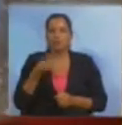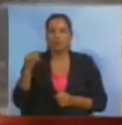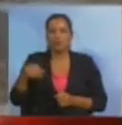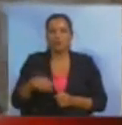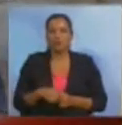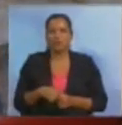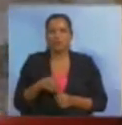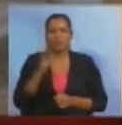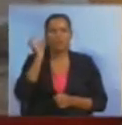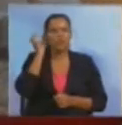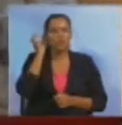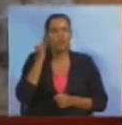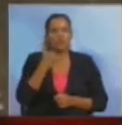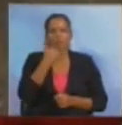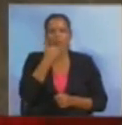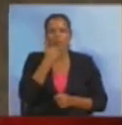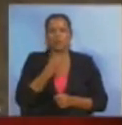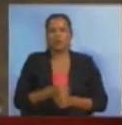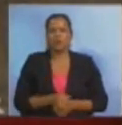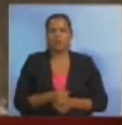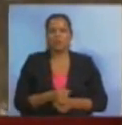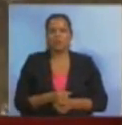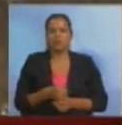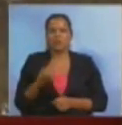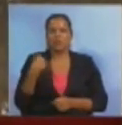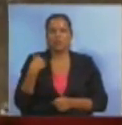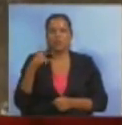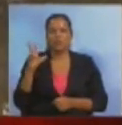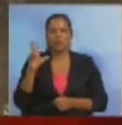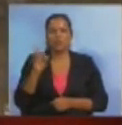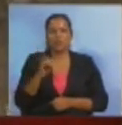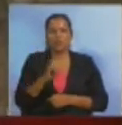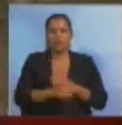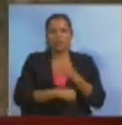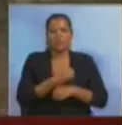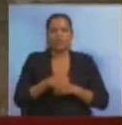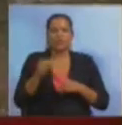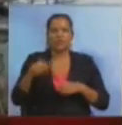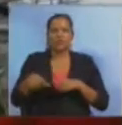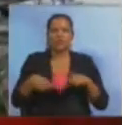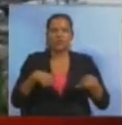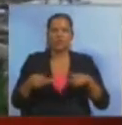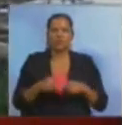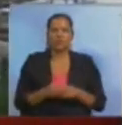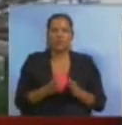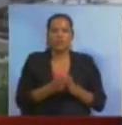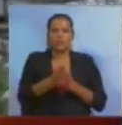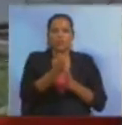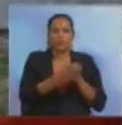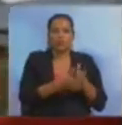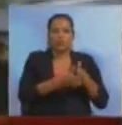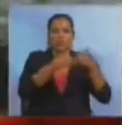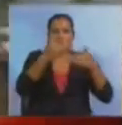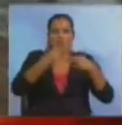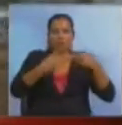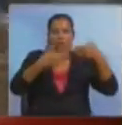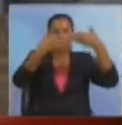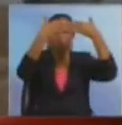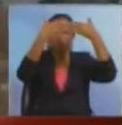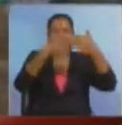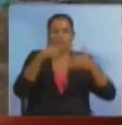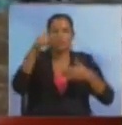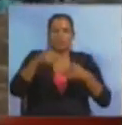invadiendo es la señora Ballesteros, a pesar de tener 30 años en dicho sitio, porque la mitad de la pared de su casa